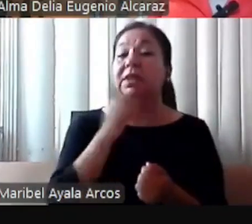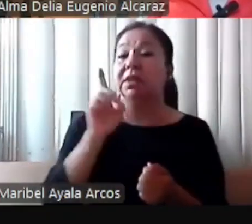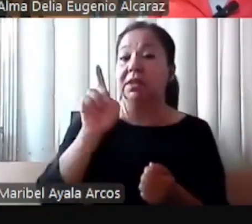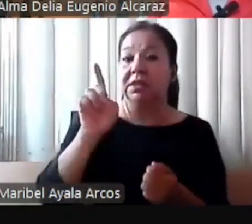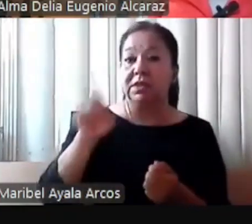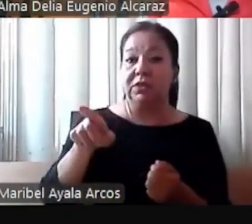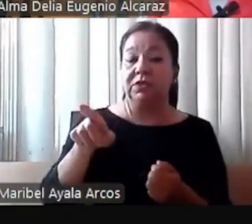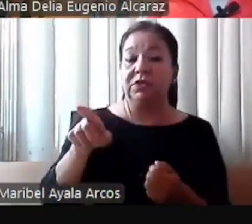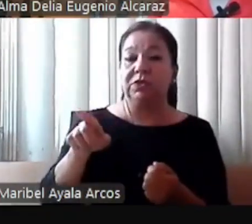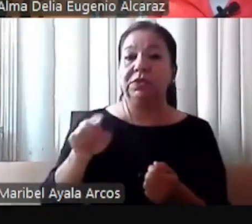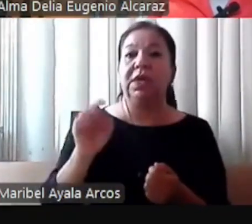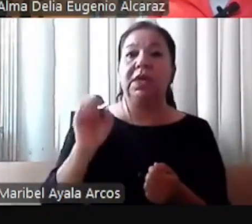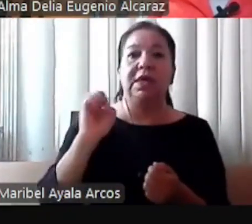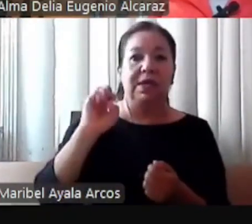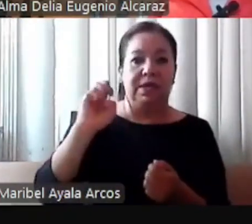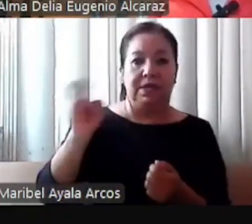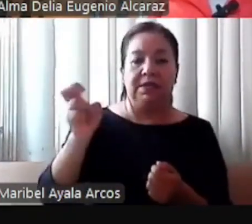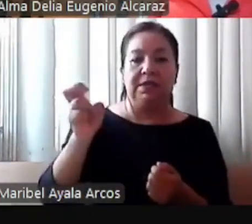esa infracción.